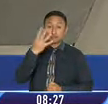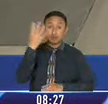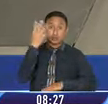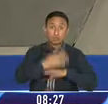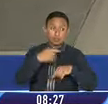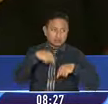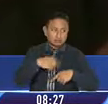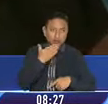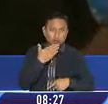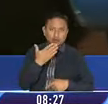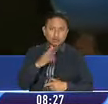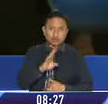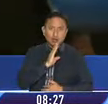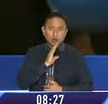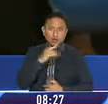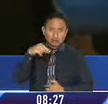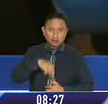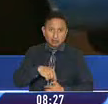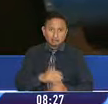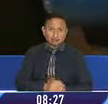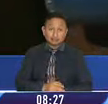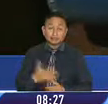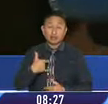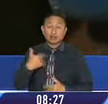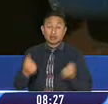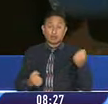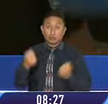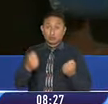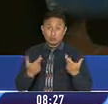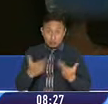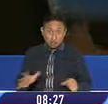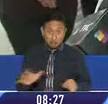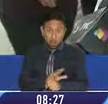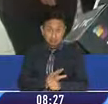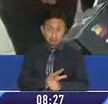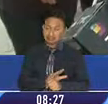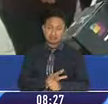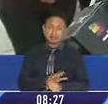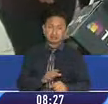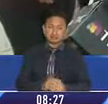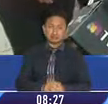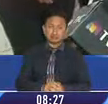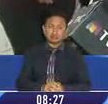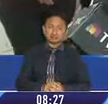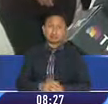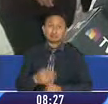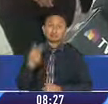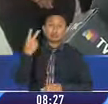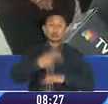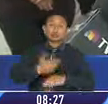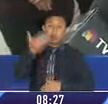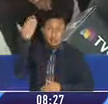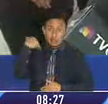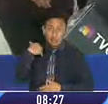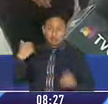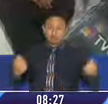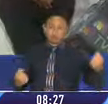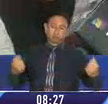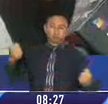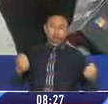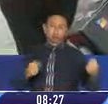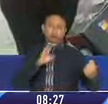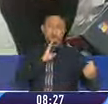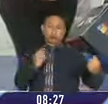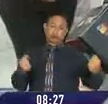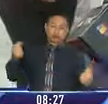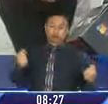los modos para abastecerse, pues con los tanqueros no es suficiente. El tanquero creo que vino hace 2 días y nunca más. Aquí